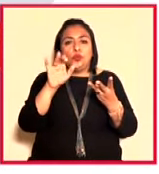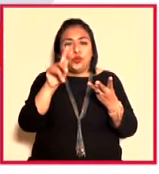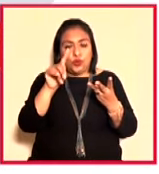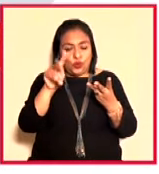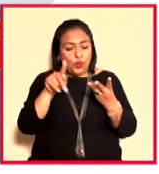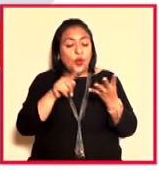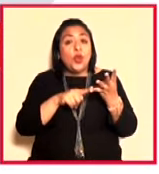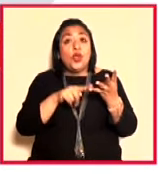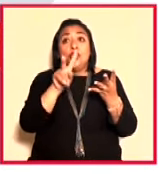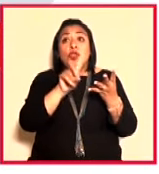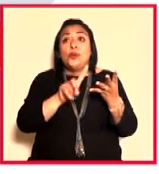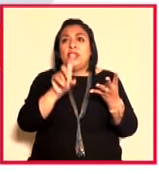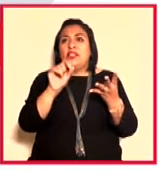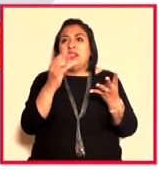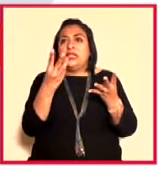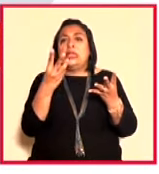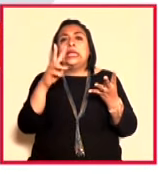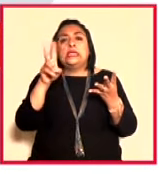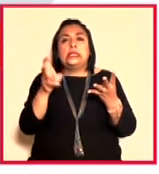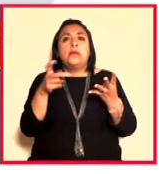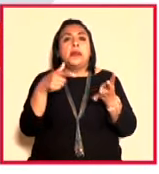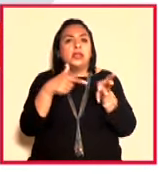23, Sigo Siendo.